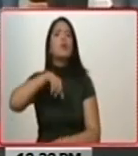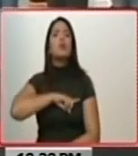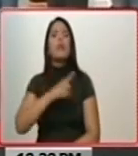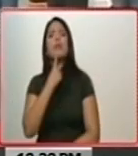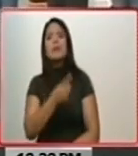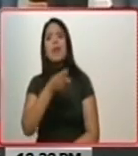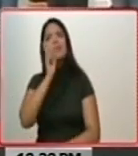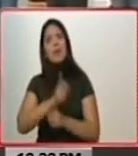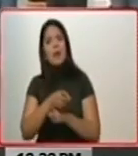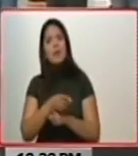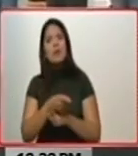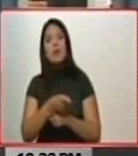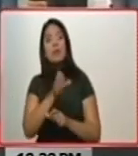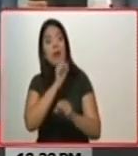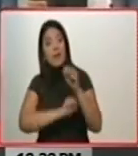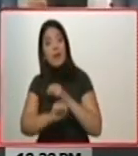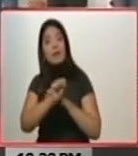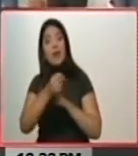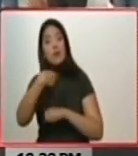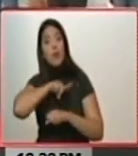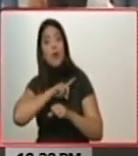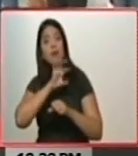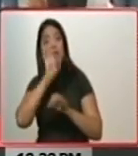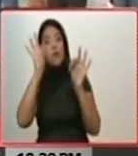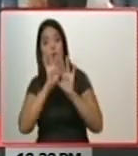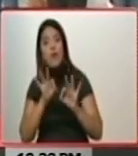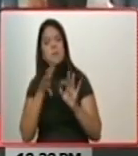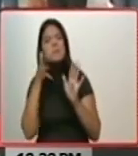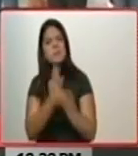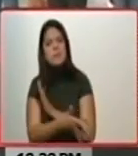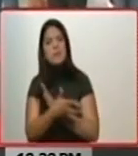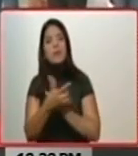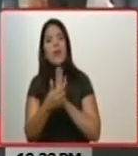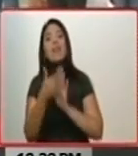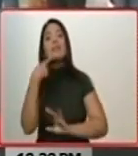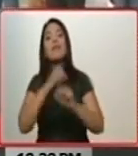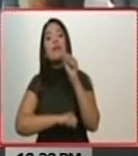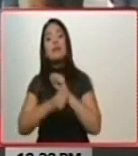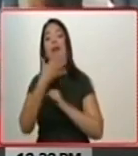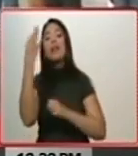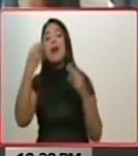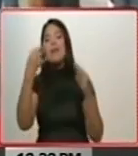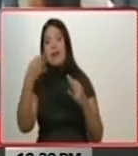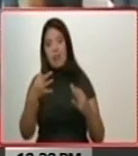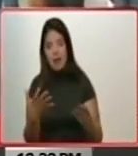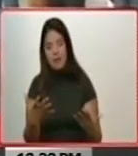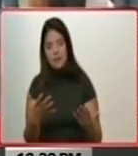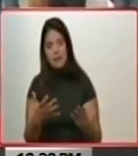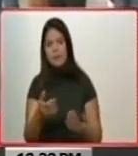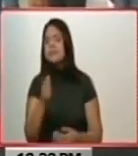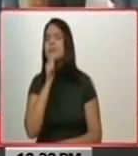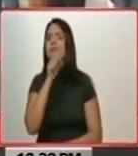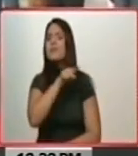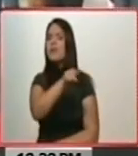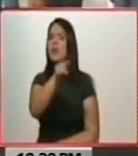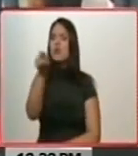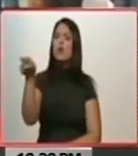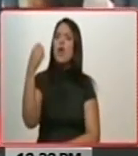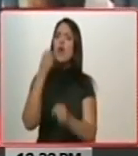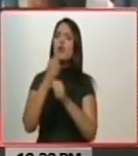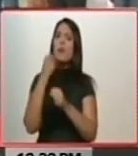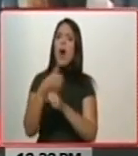que salir en defensa de nuestro modelo, es en defensa de la verdad. ¿Quién de ustedes, los